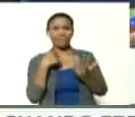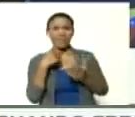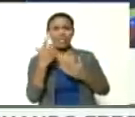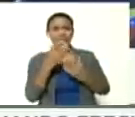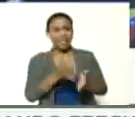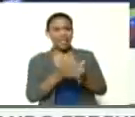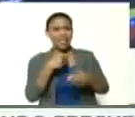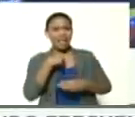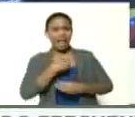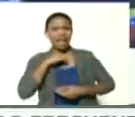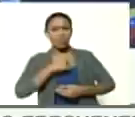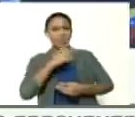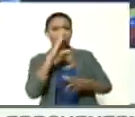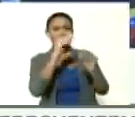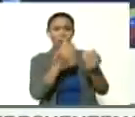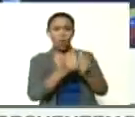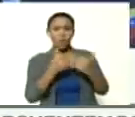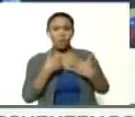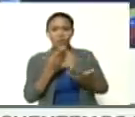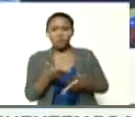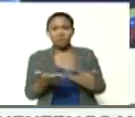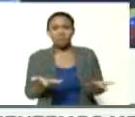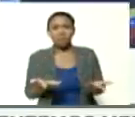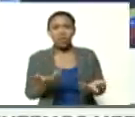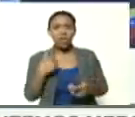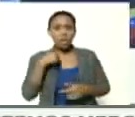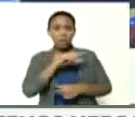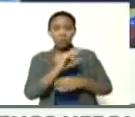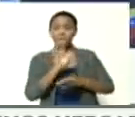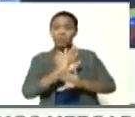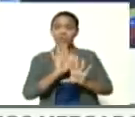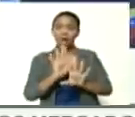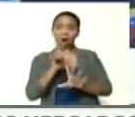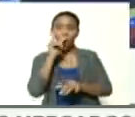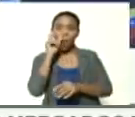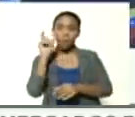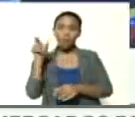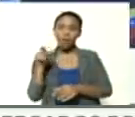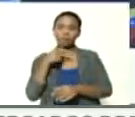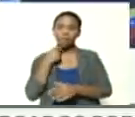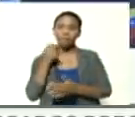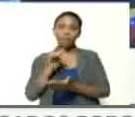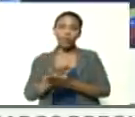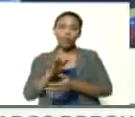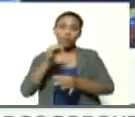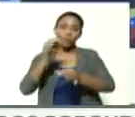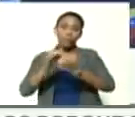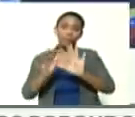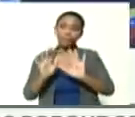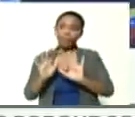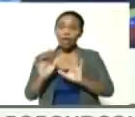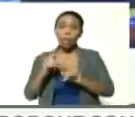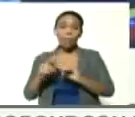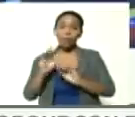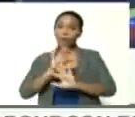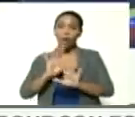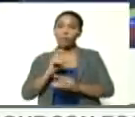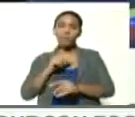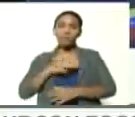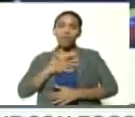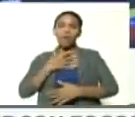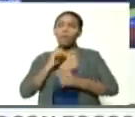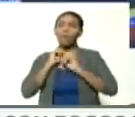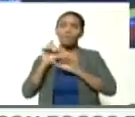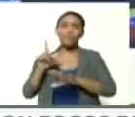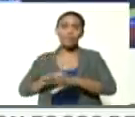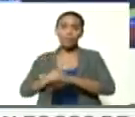¿qué canciller es ese? Bueno, pero ya el señor Holmes Trujillo se lamentablemente falleció, pero yo ya no puedo perder el tiempo en eso. Ahora